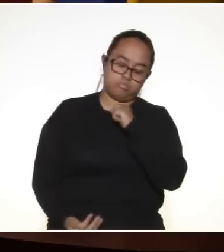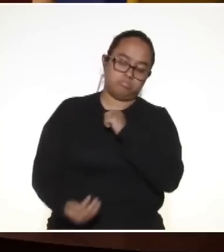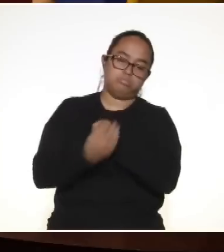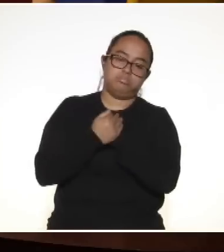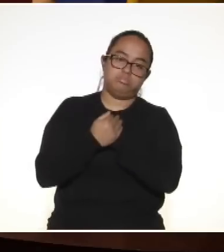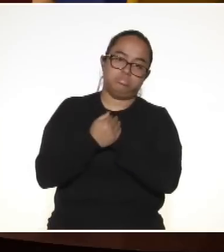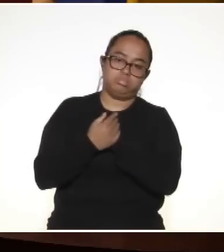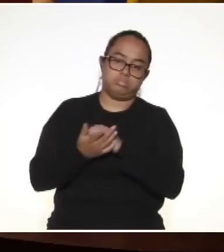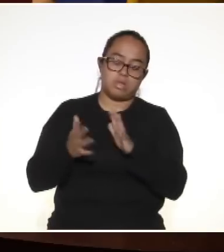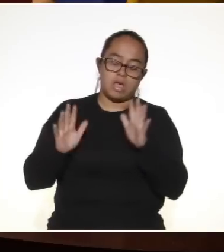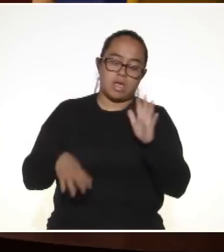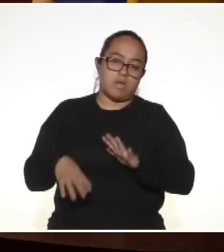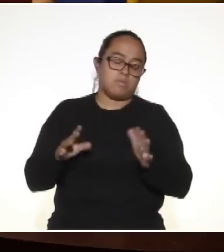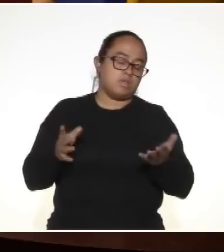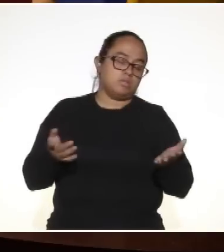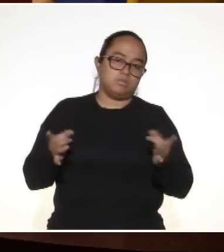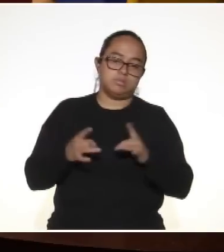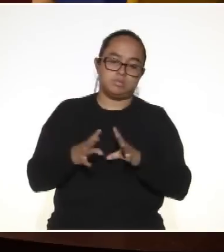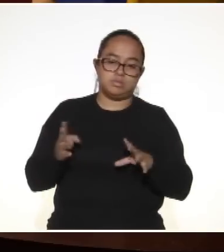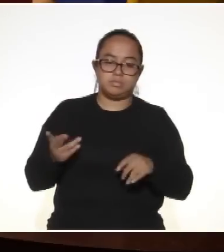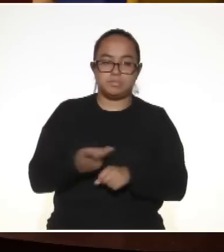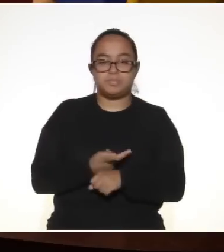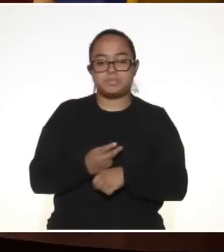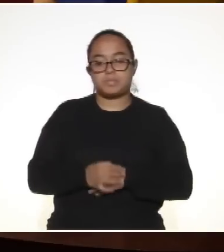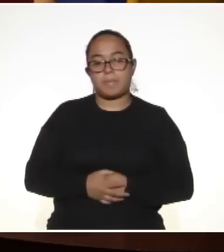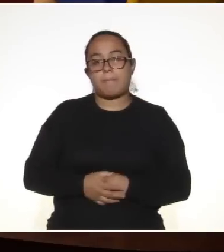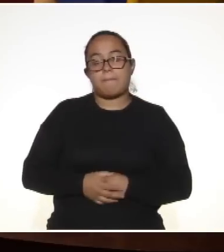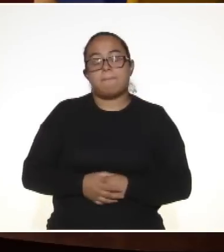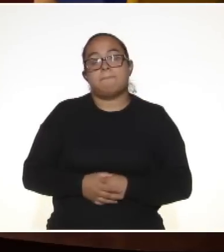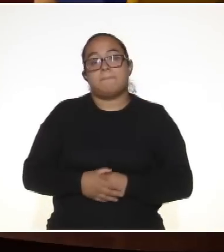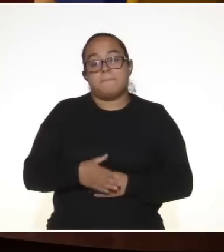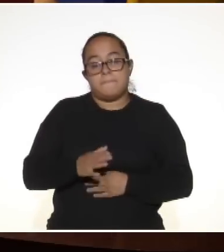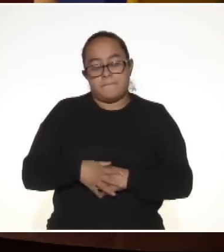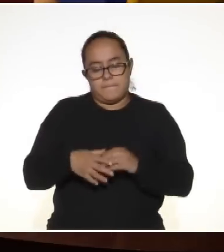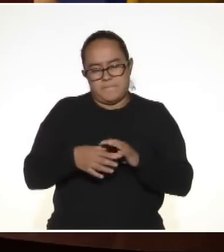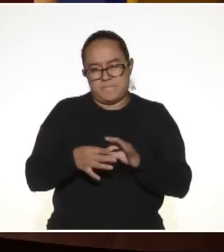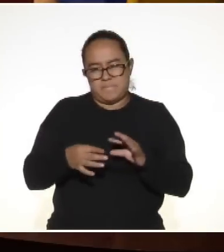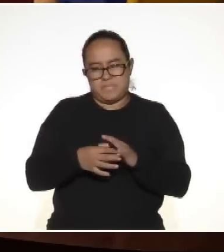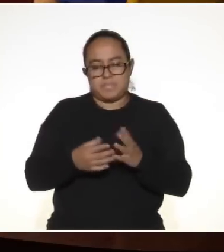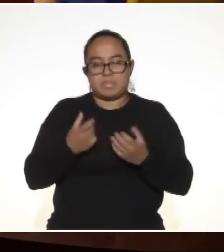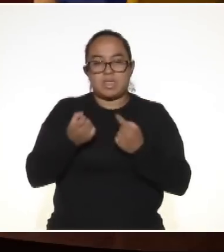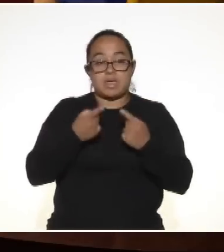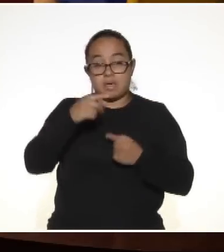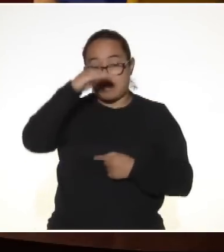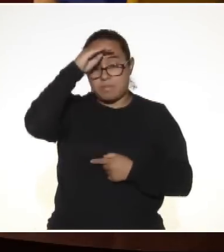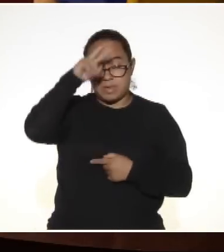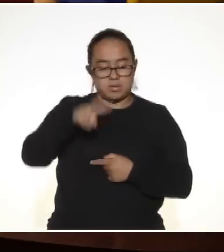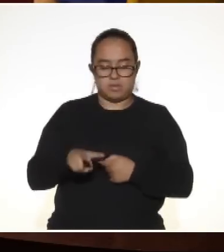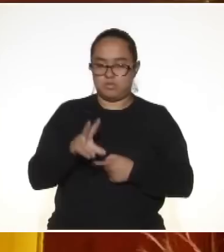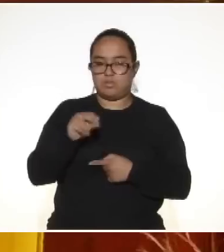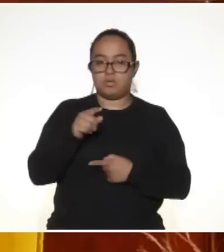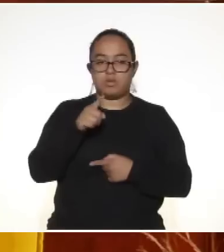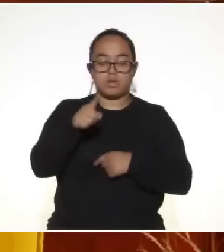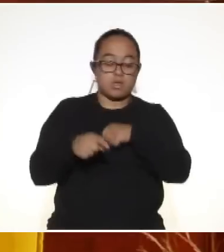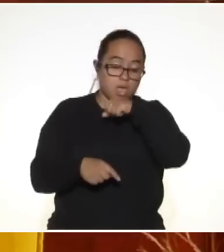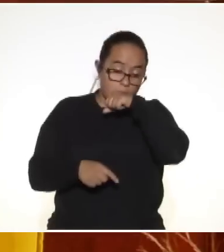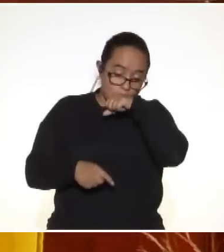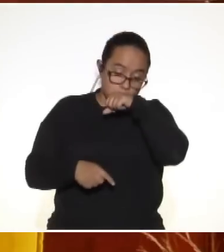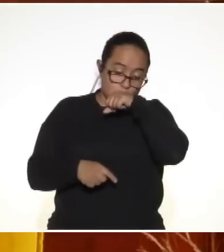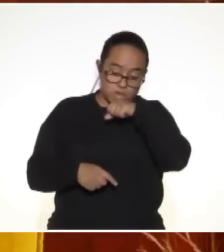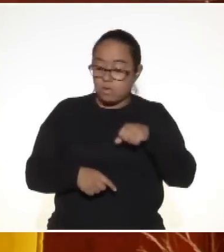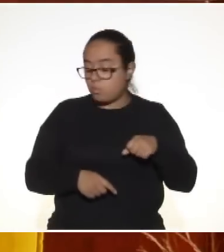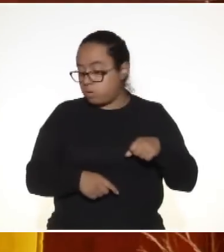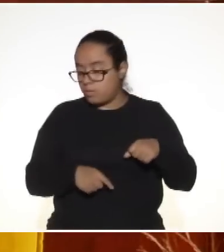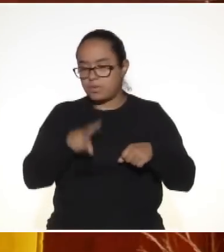suerte. Un encuentro desafortunado, llamémoslo así. Y vamos a desmitificar también, no hay que succionar. A eso voy. Si te muerde